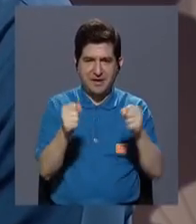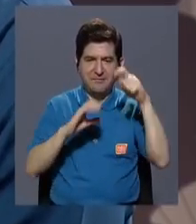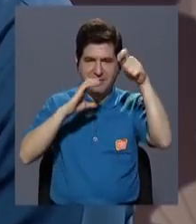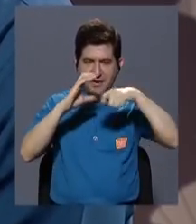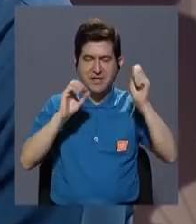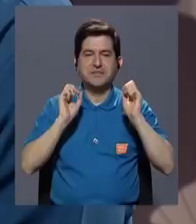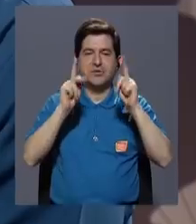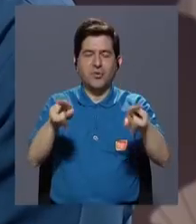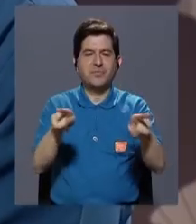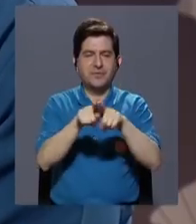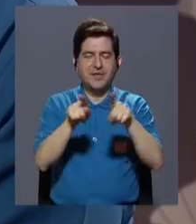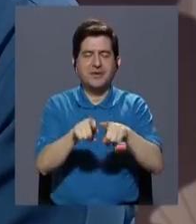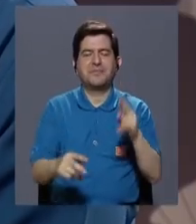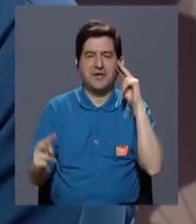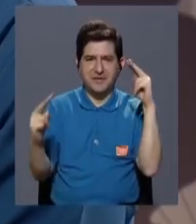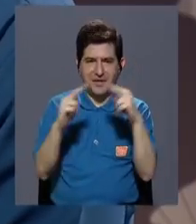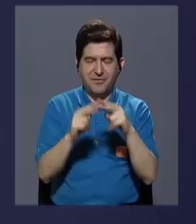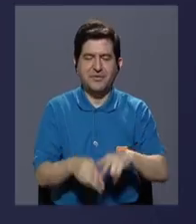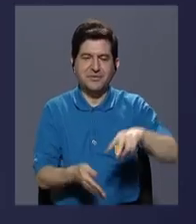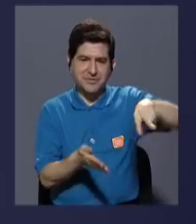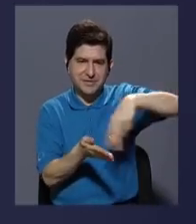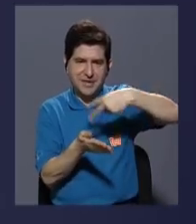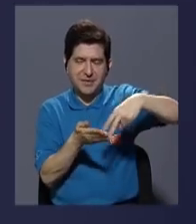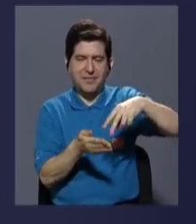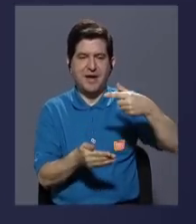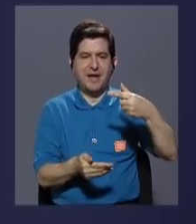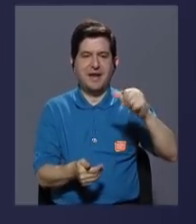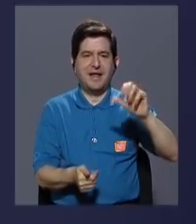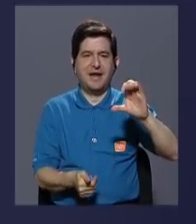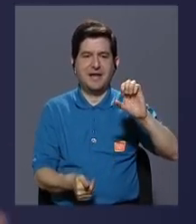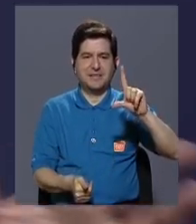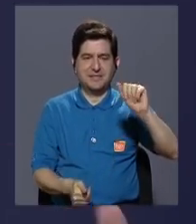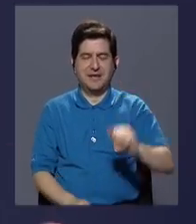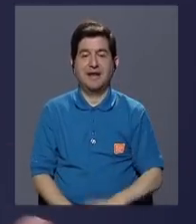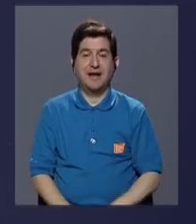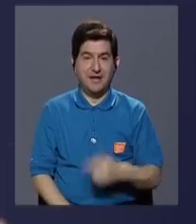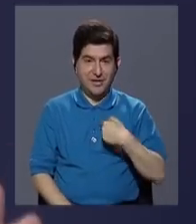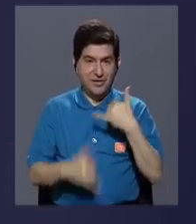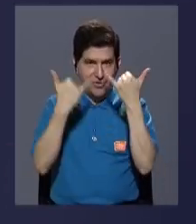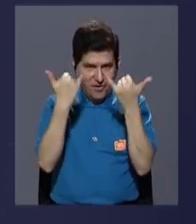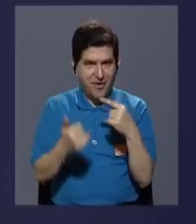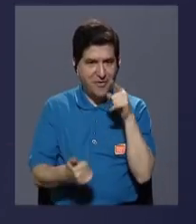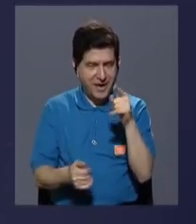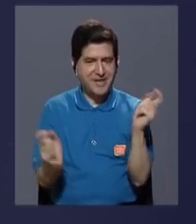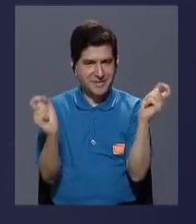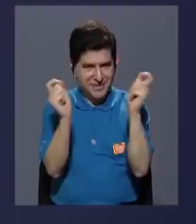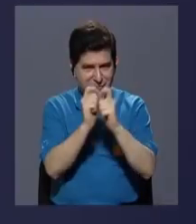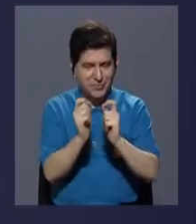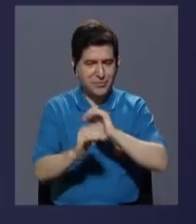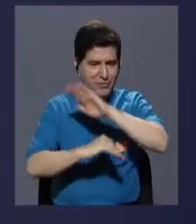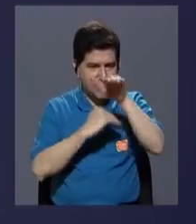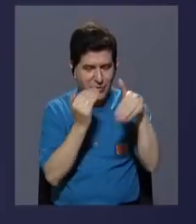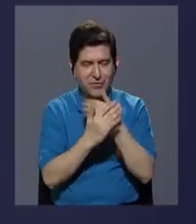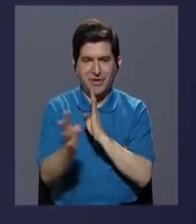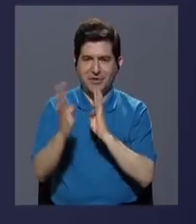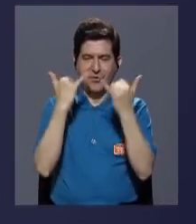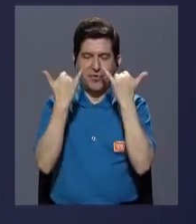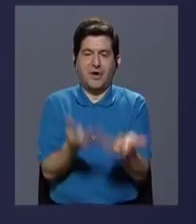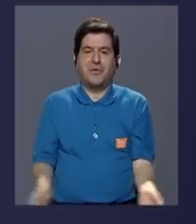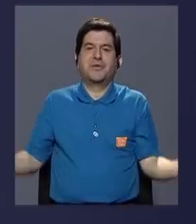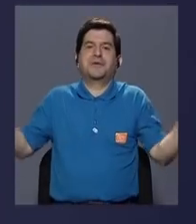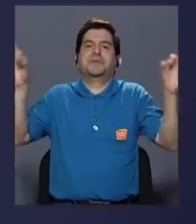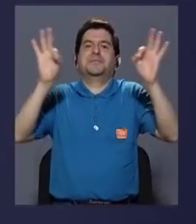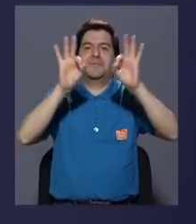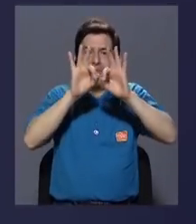conocer el baile de la gacela y que ojalá nos puedan acompañar a eso y va después de que hablamos de todo esto importantísimo que en nuestro